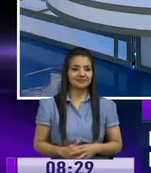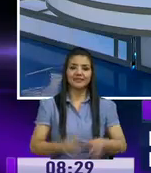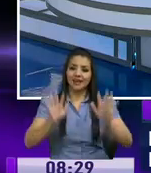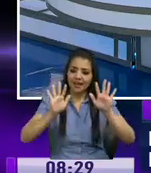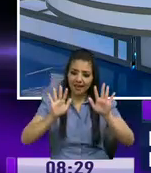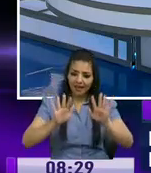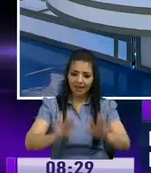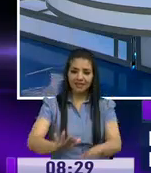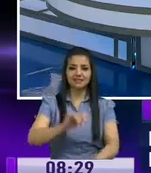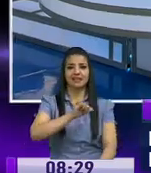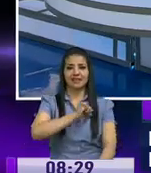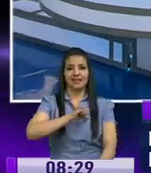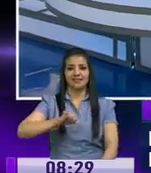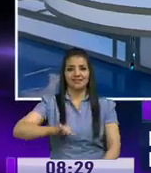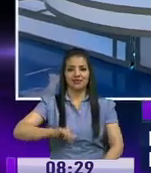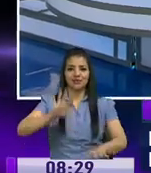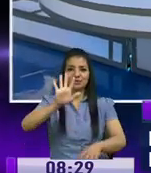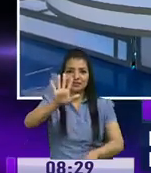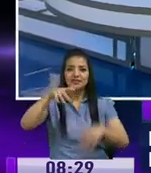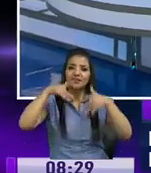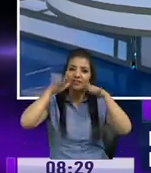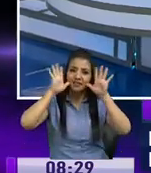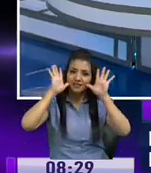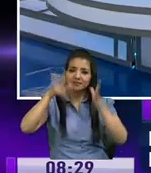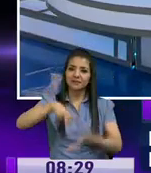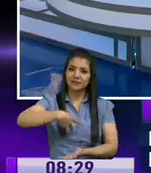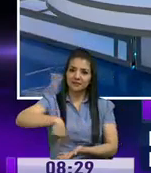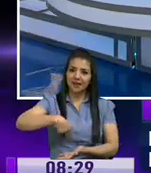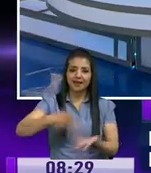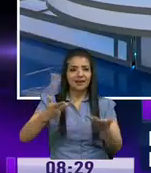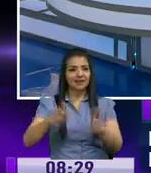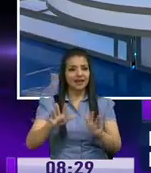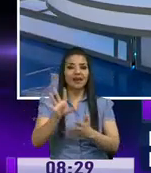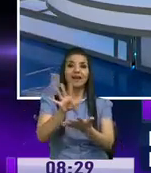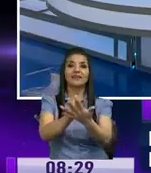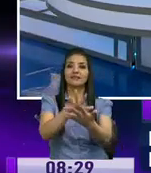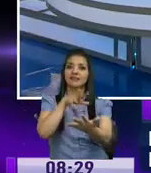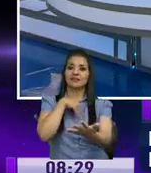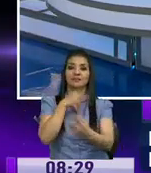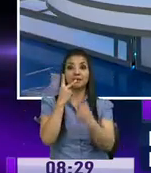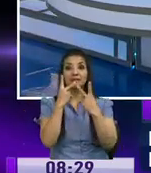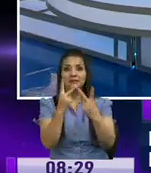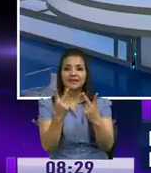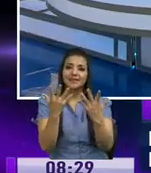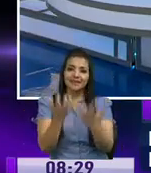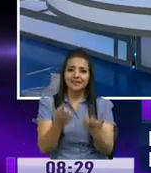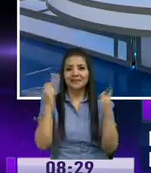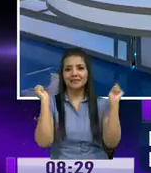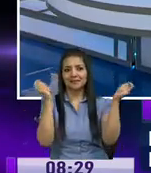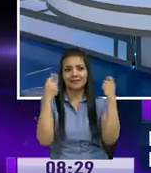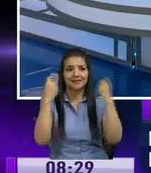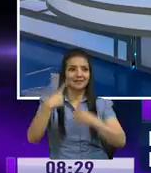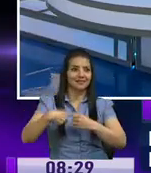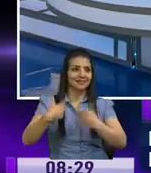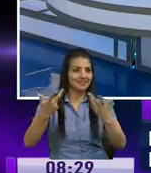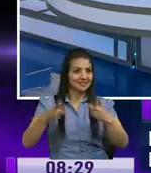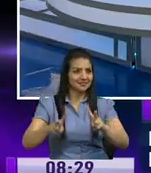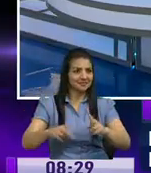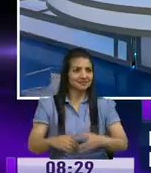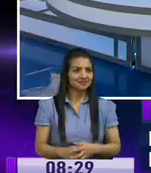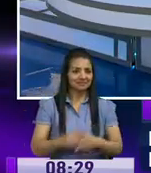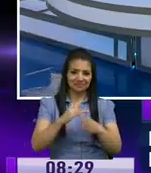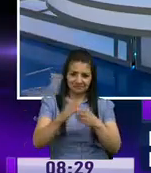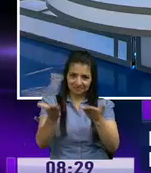es la actitud un 5 de diciembre. Con eso ya les da ganas. Ya, todos ya, los televidentes de ir a celebrar las fiestas de Quito. La invitación